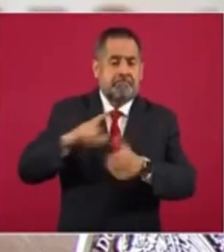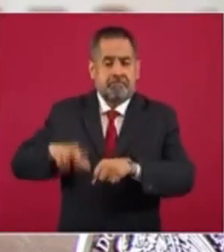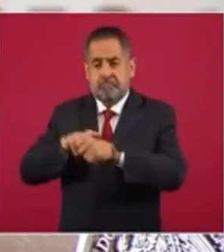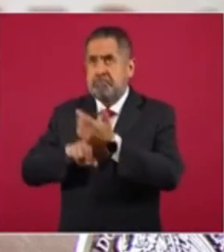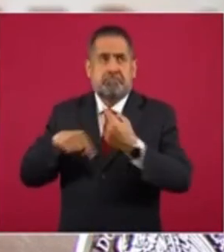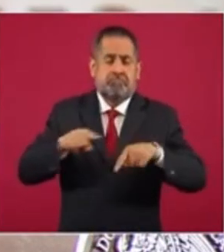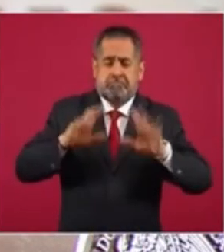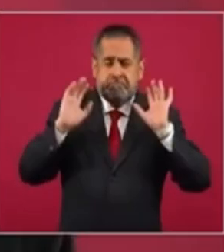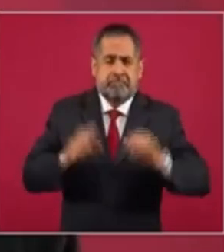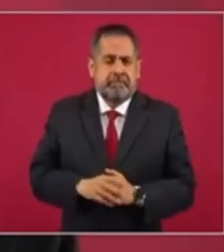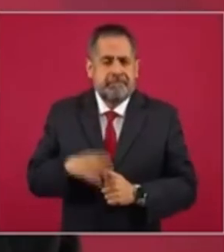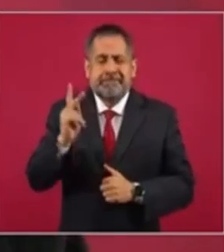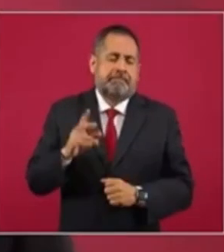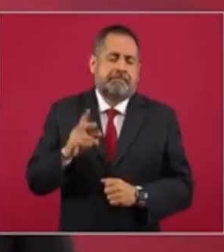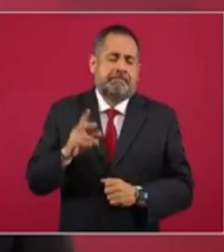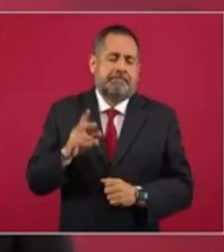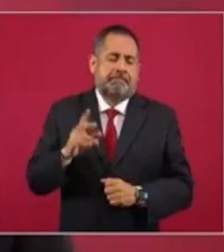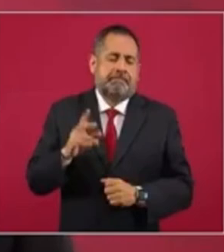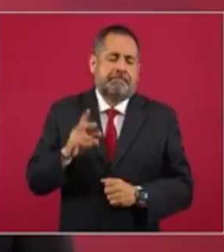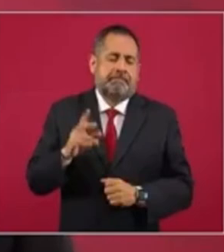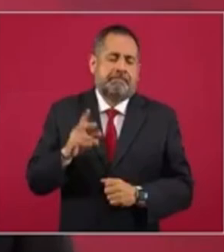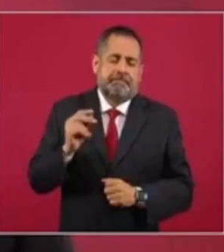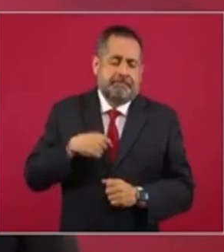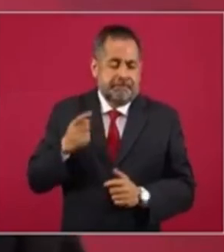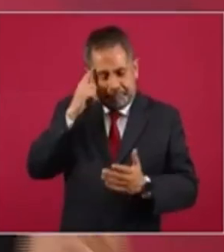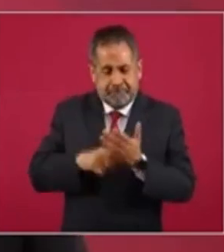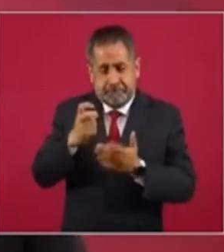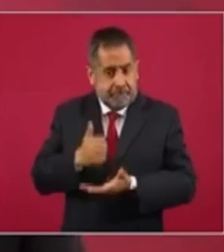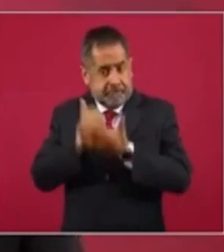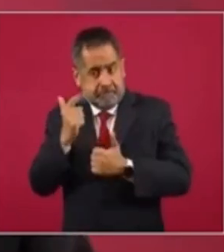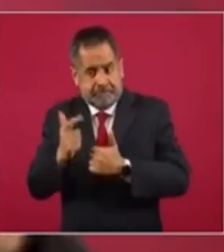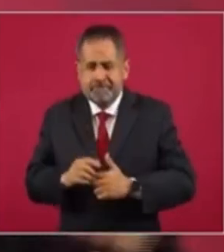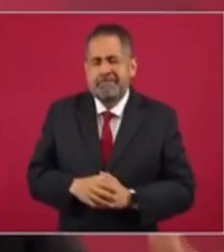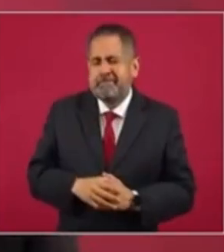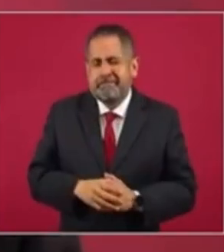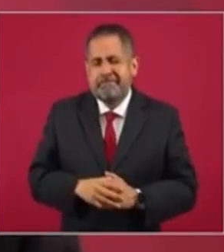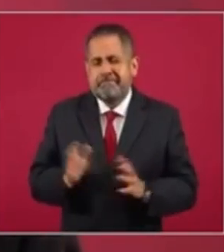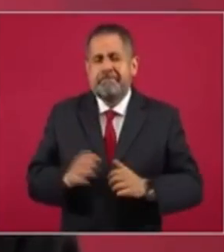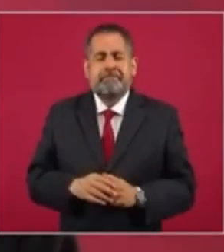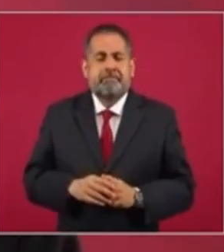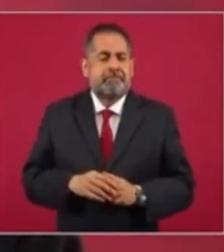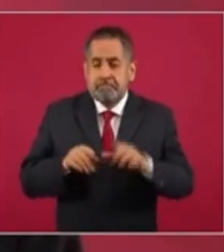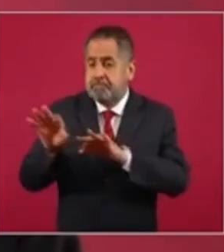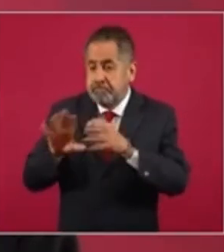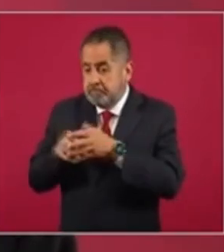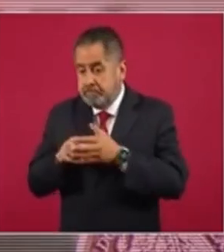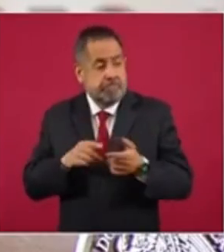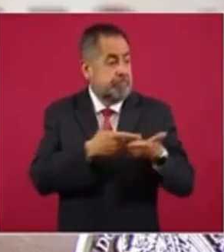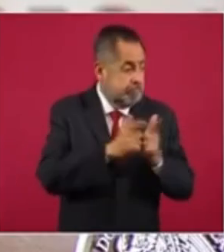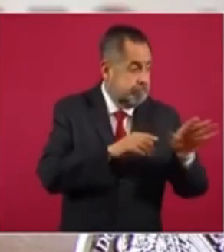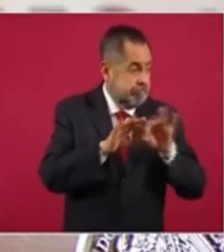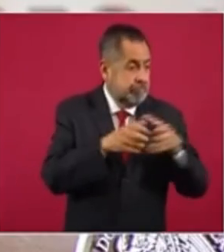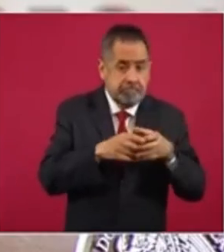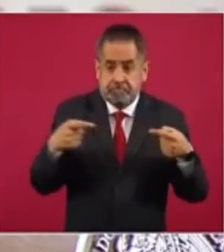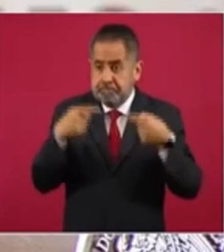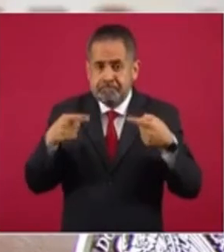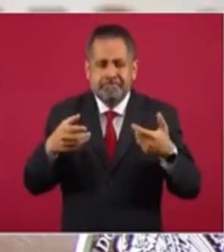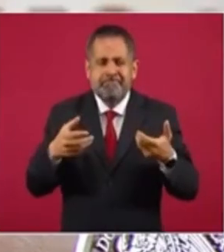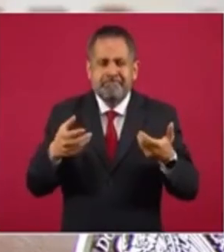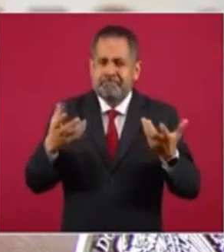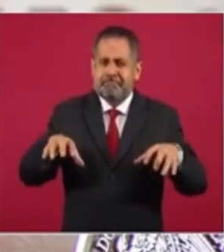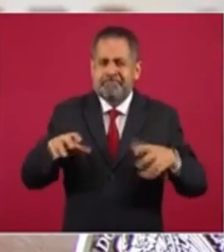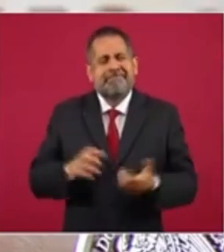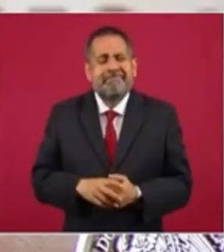los gobernadores, pero no creo que eso ayude el agruparse en bloques. Más